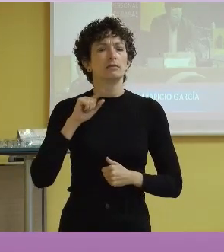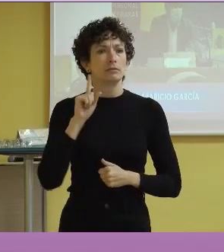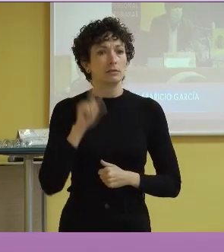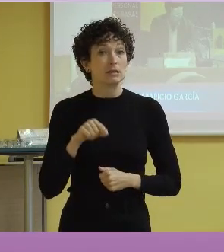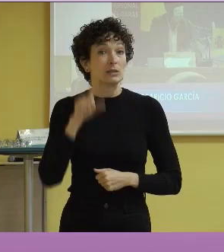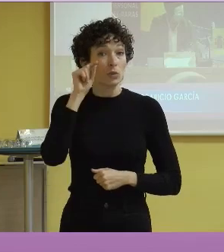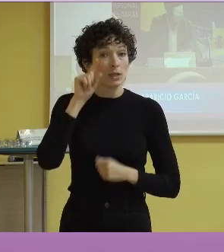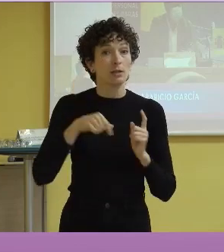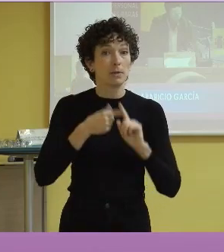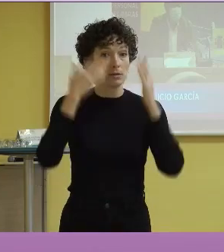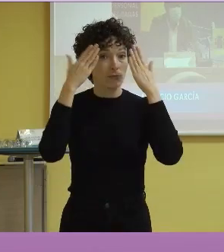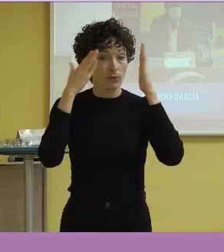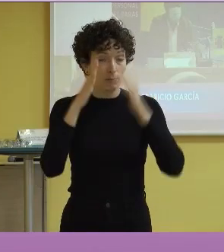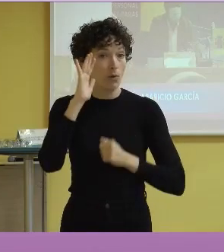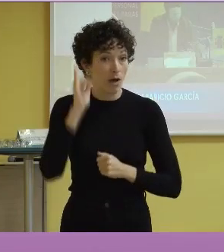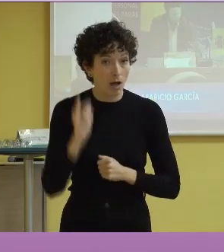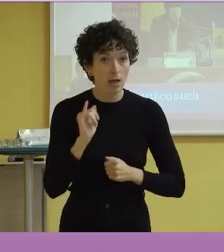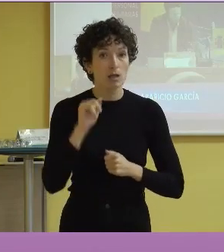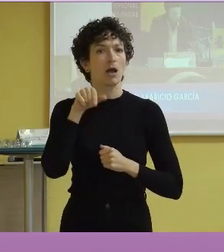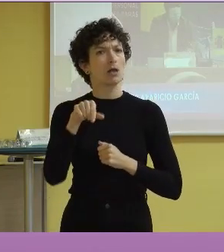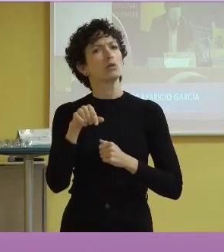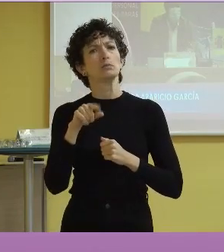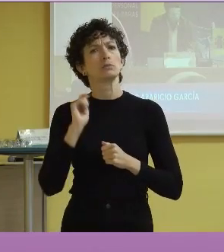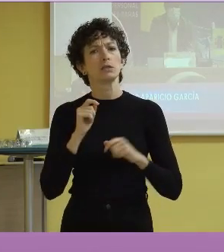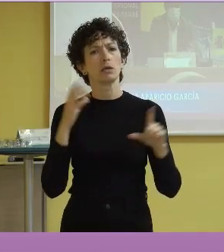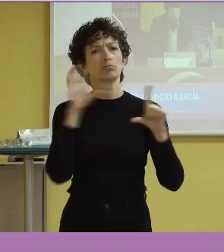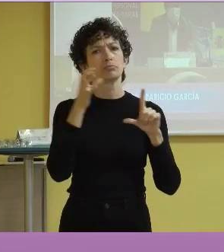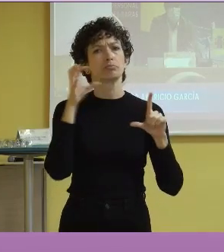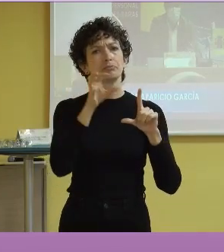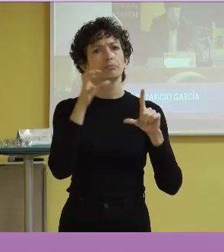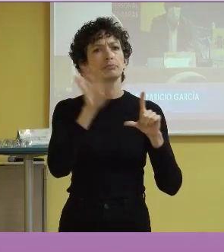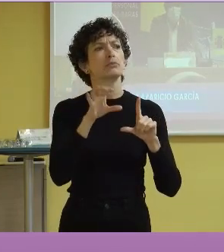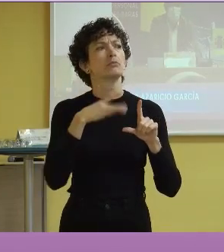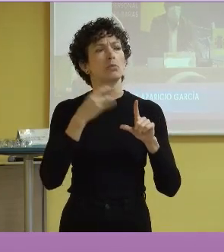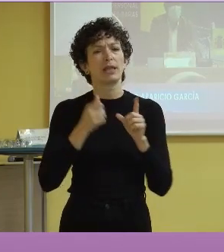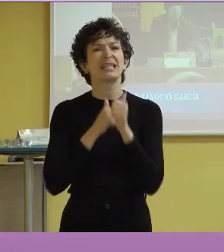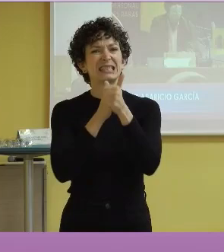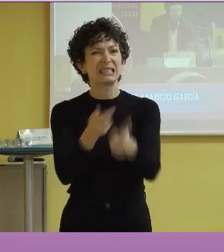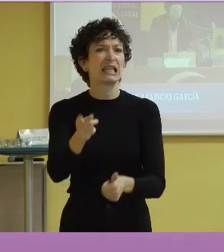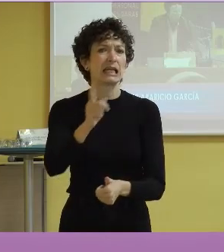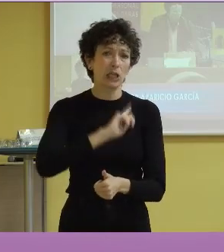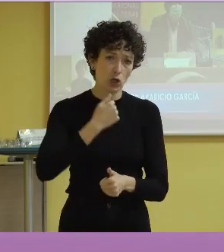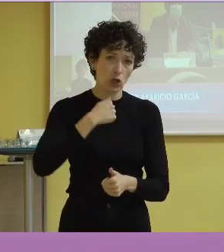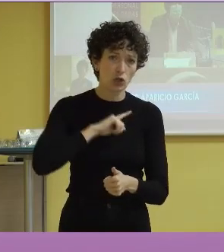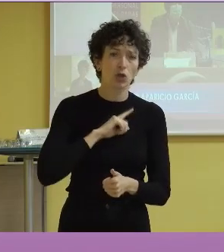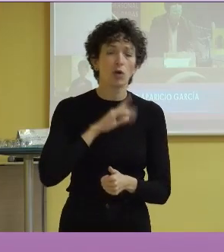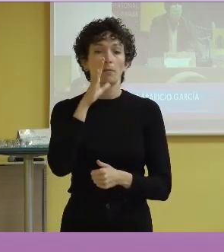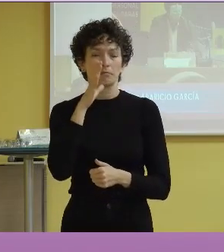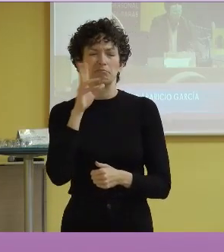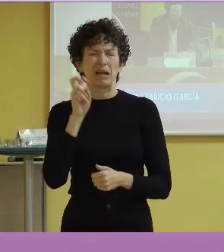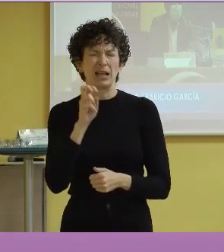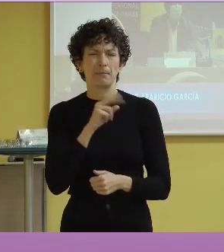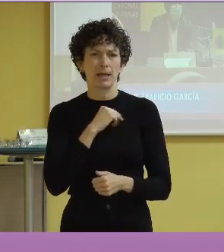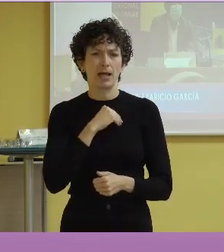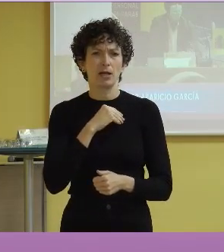Twitter y Facebook, que somos activos y nos podéis seguir, porque yo creo que merece la pena conocer muchas de las cosas